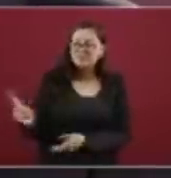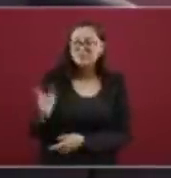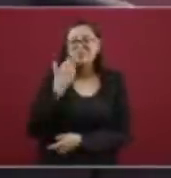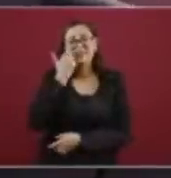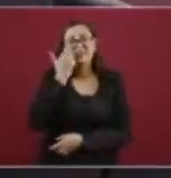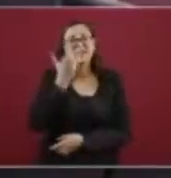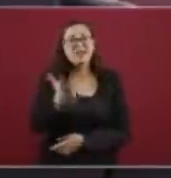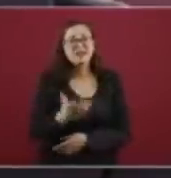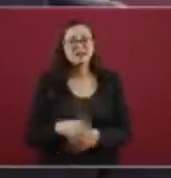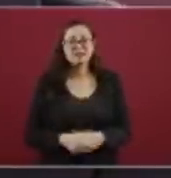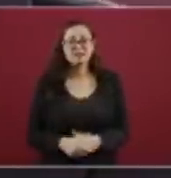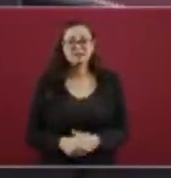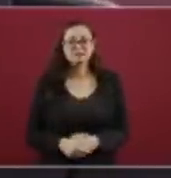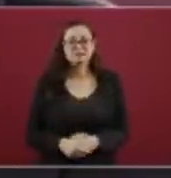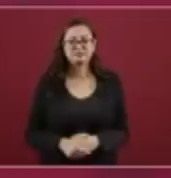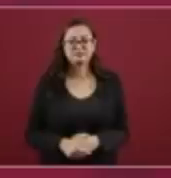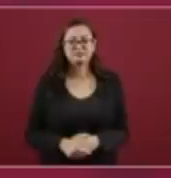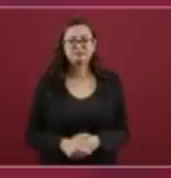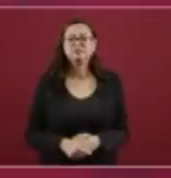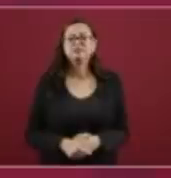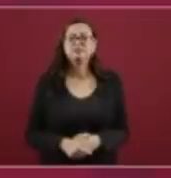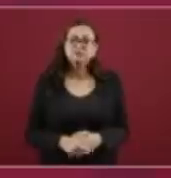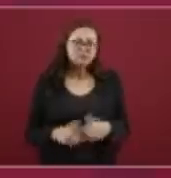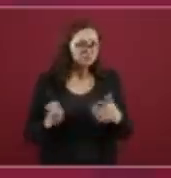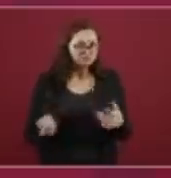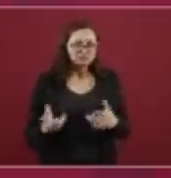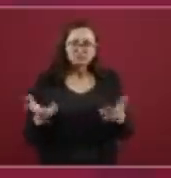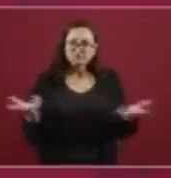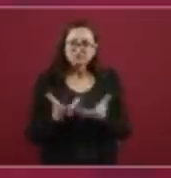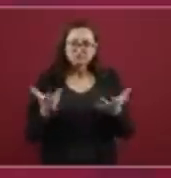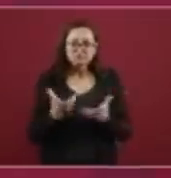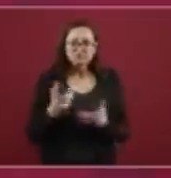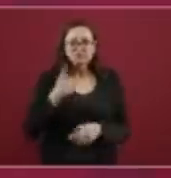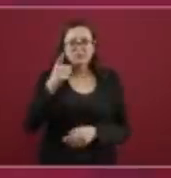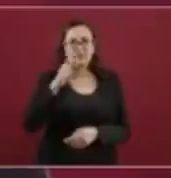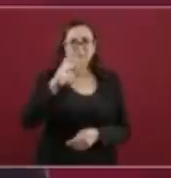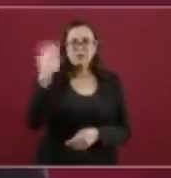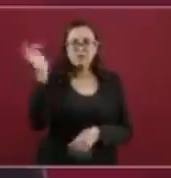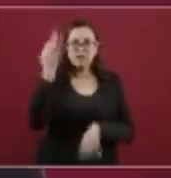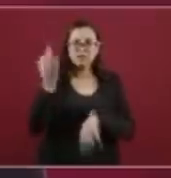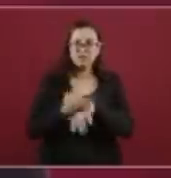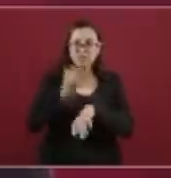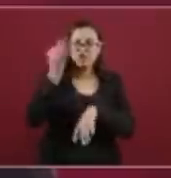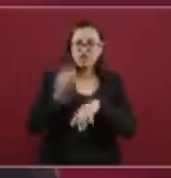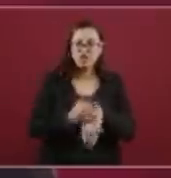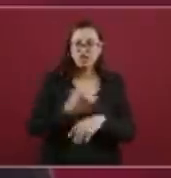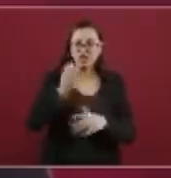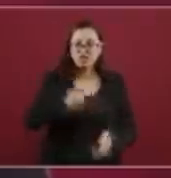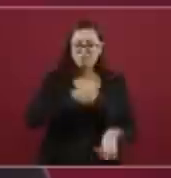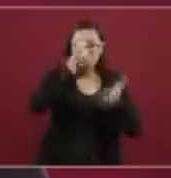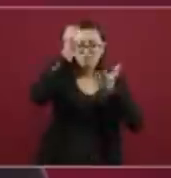Y eso es lo que estamos haciendo, de la tesorería de la federación al beneficiario.